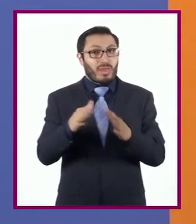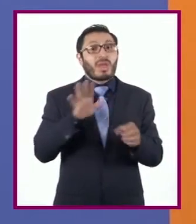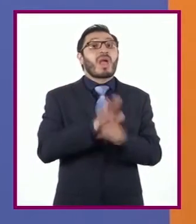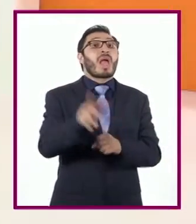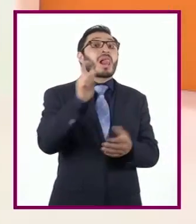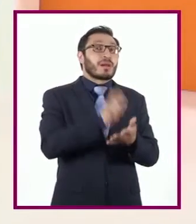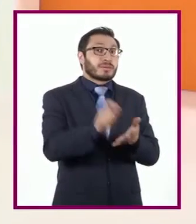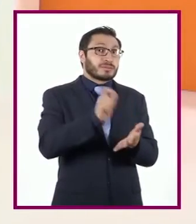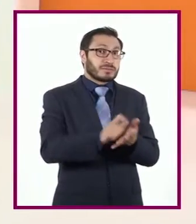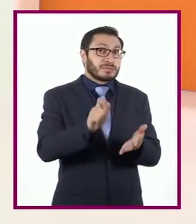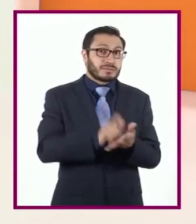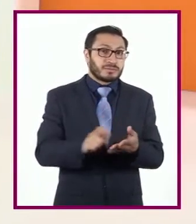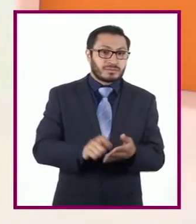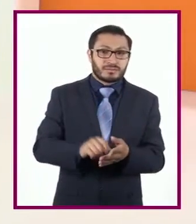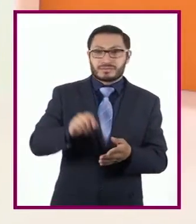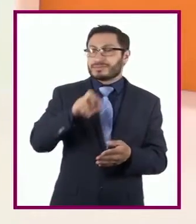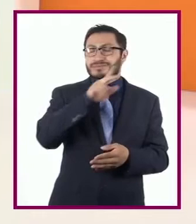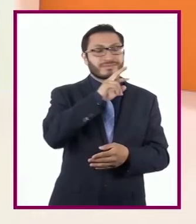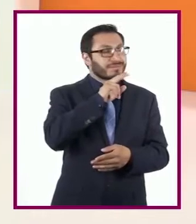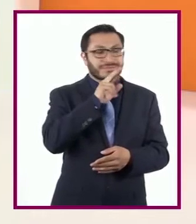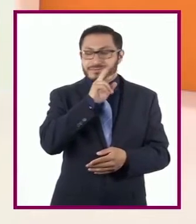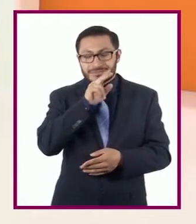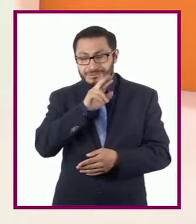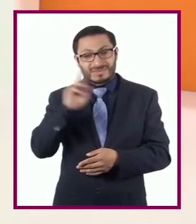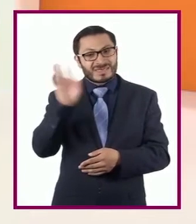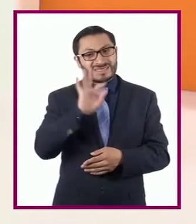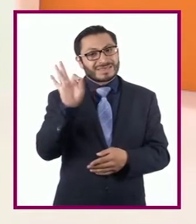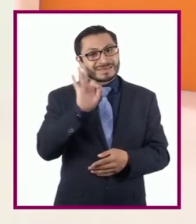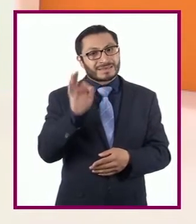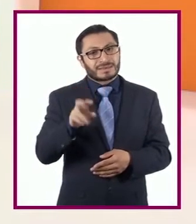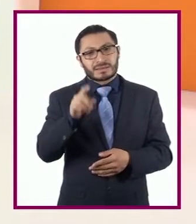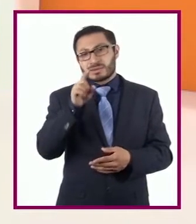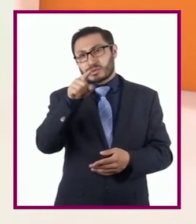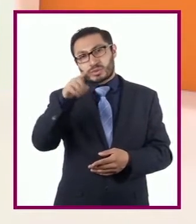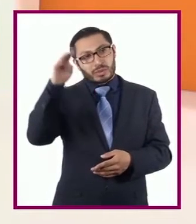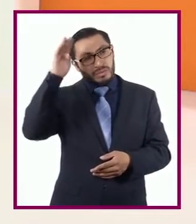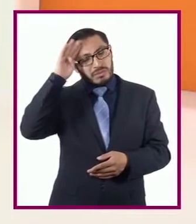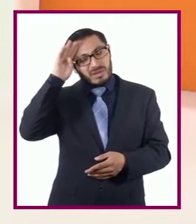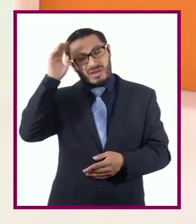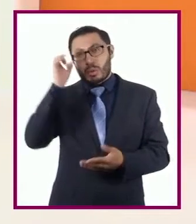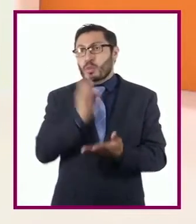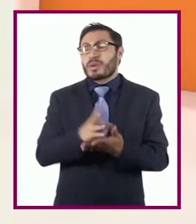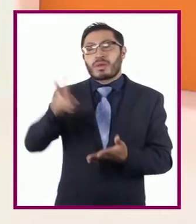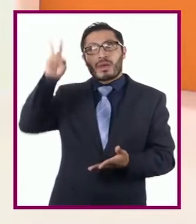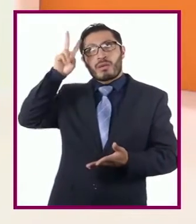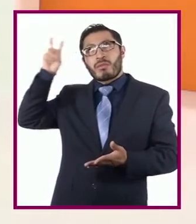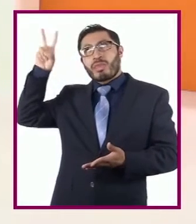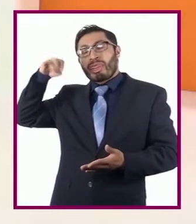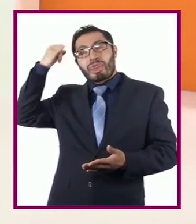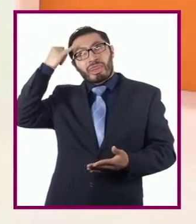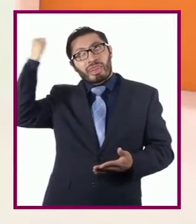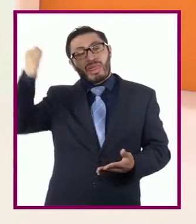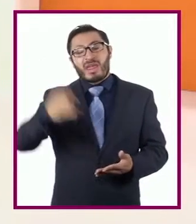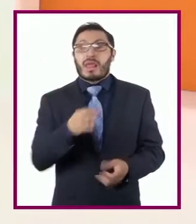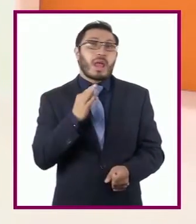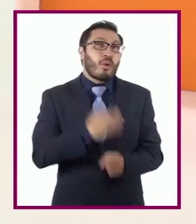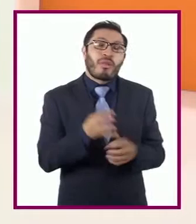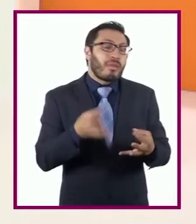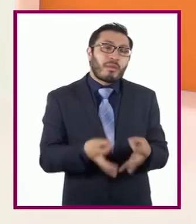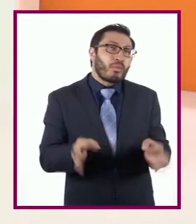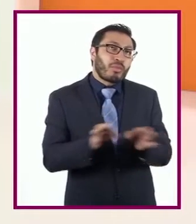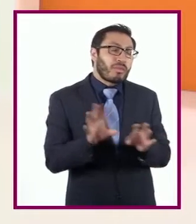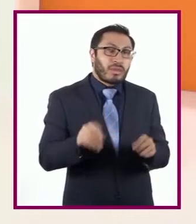anotaron? No se preocupen si consideran que son sueños o ideas, que en este momento no son tangibles.